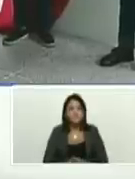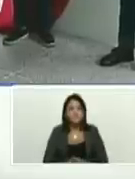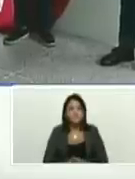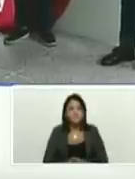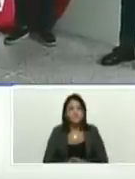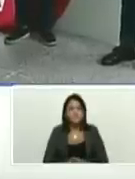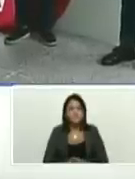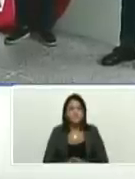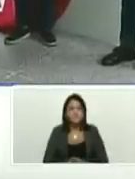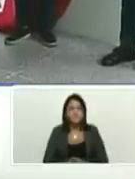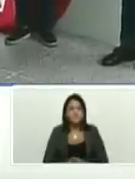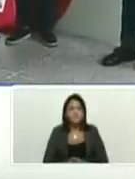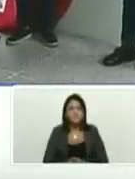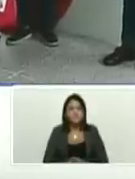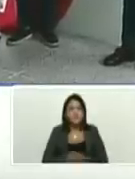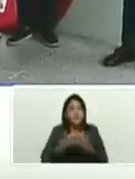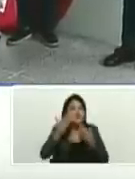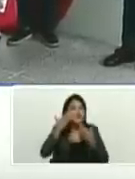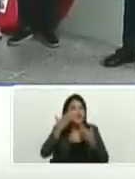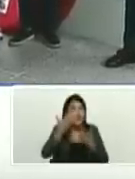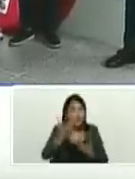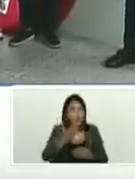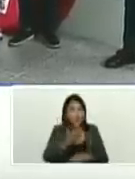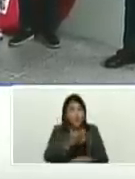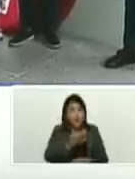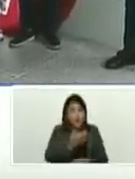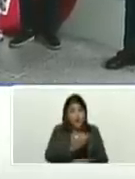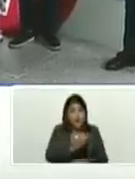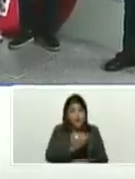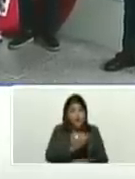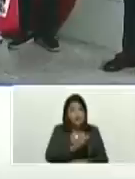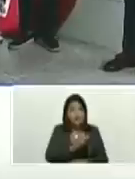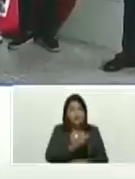Vale. Saludos al alcalde y a la alcaldesa.